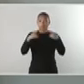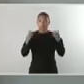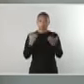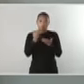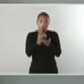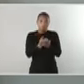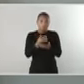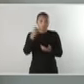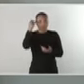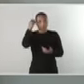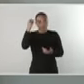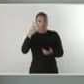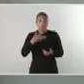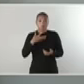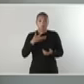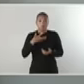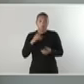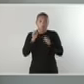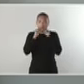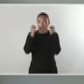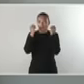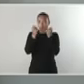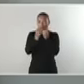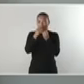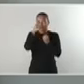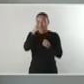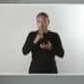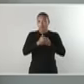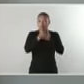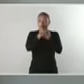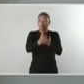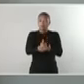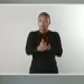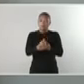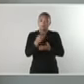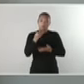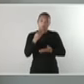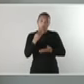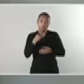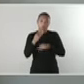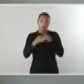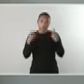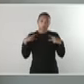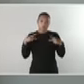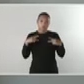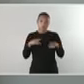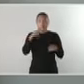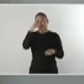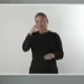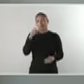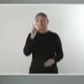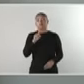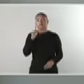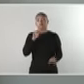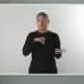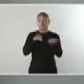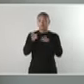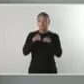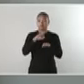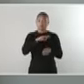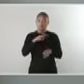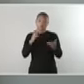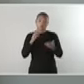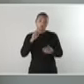un gran sentido social estará al servicio de nuestro bienestar es para que las mujeres que trabajen puedan